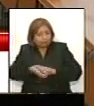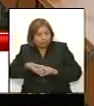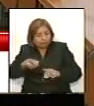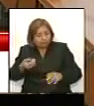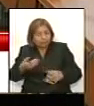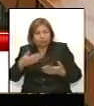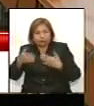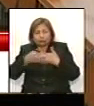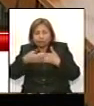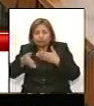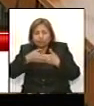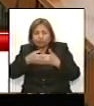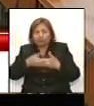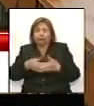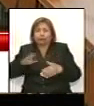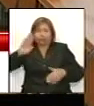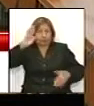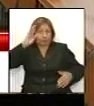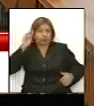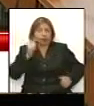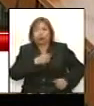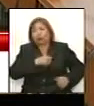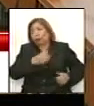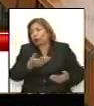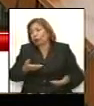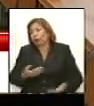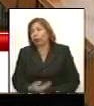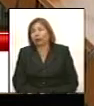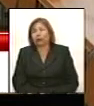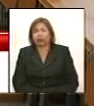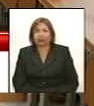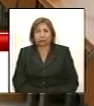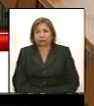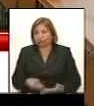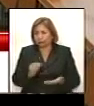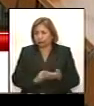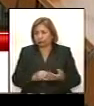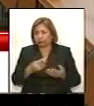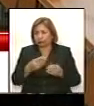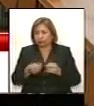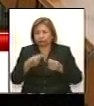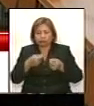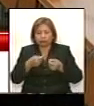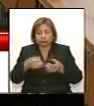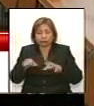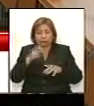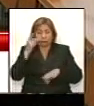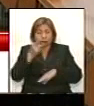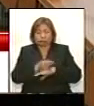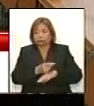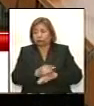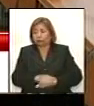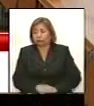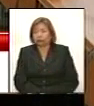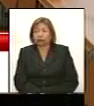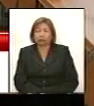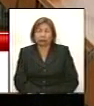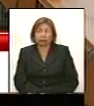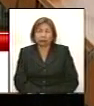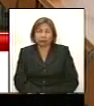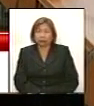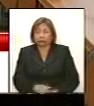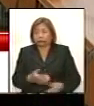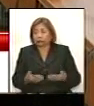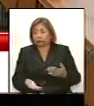que es la comisaría de su distrito, de su comunidad, a realizar esta denuncia. Y, digamos, que